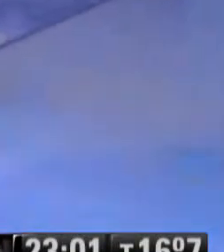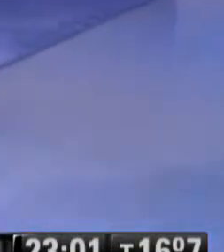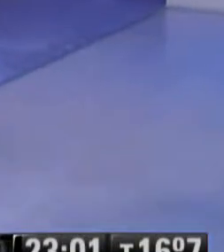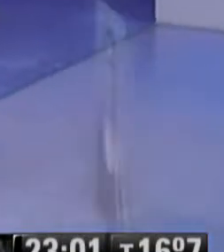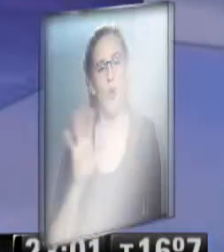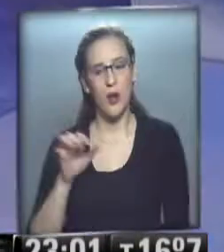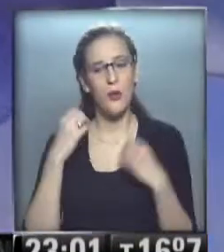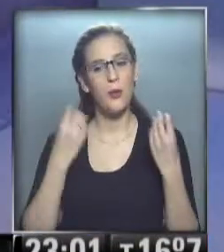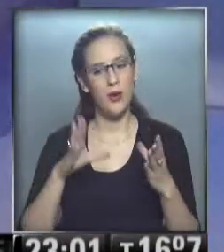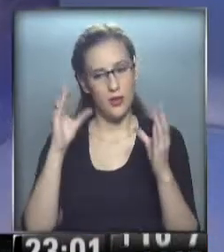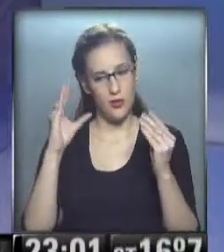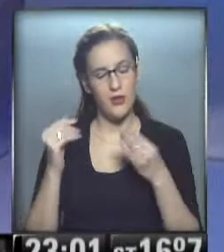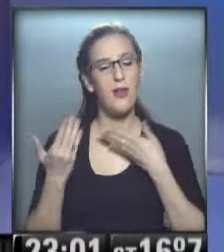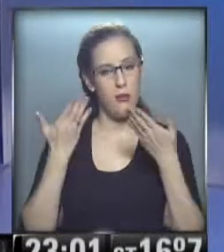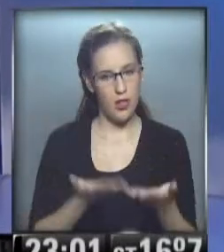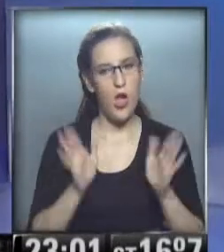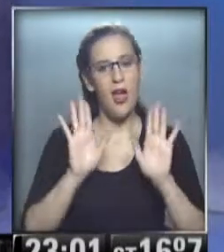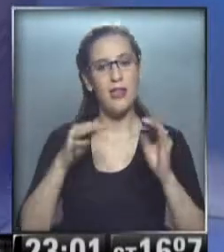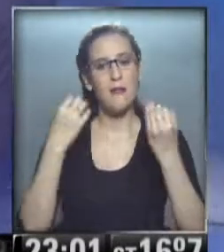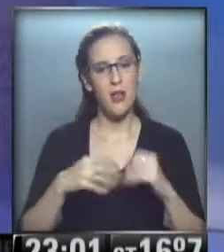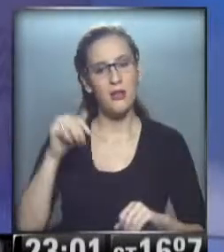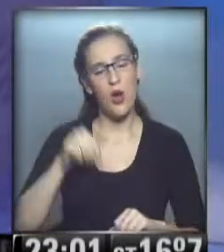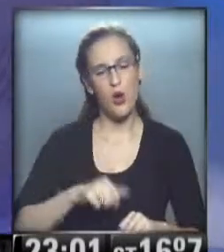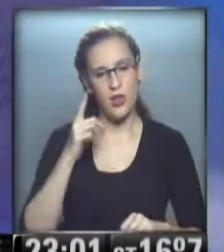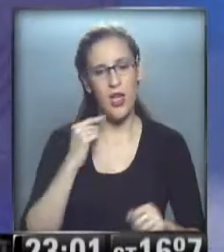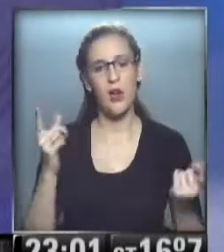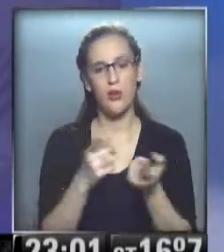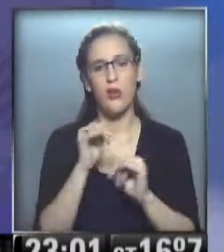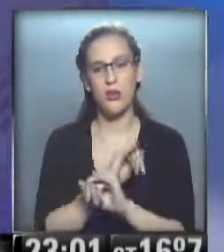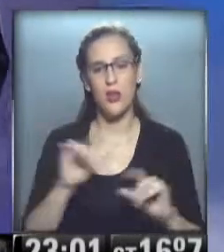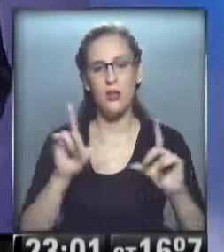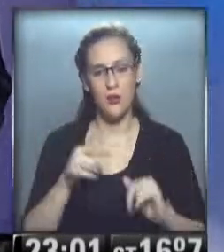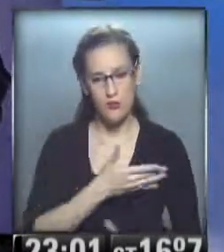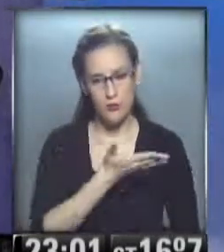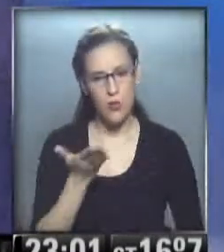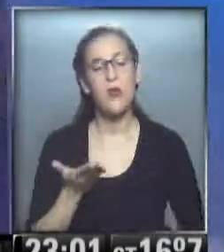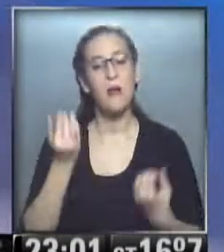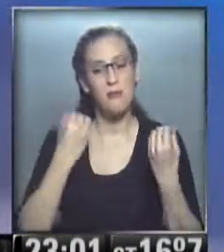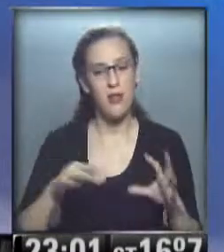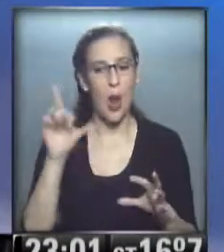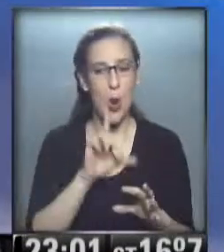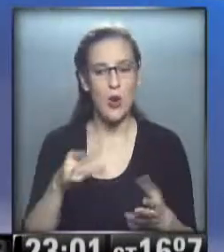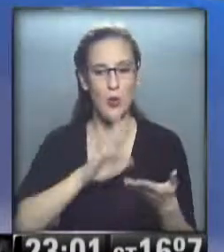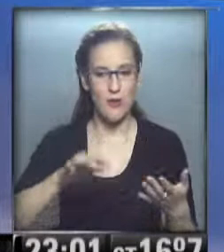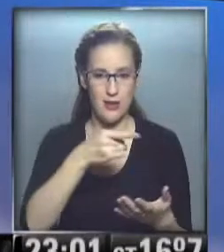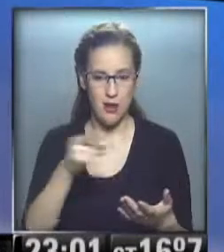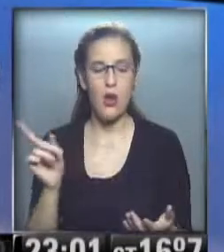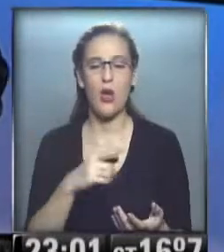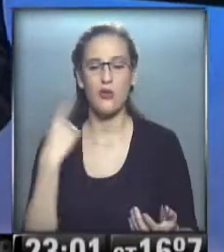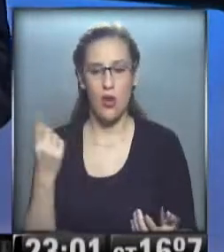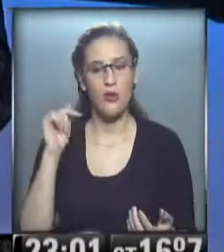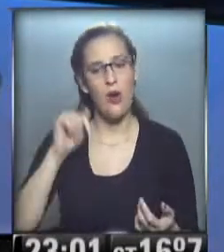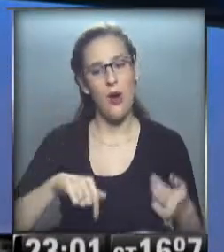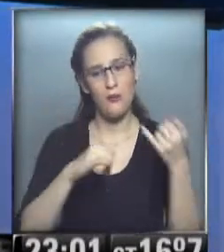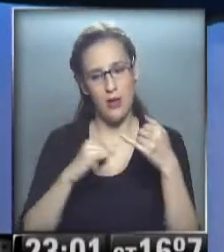Muy buenas noches, bienvenidos. Así comienza el resumen de noticias de la televisión pública. Una nueva semana y nosotros estamos aquí para compartir